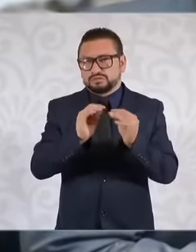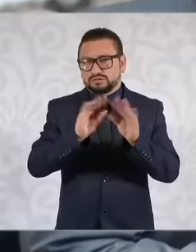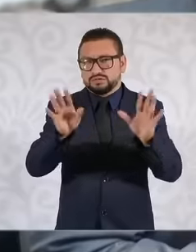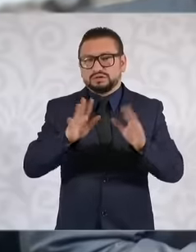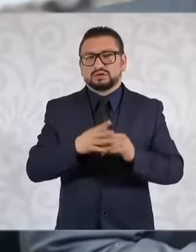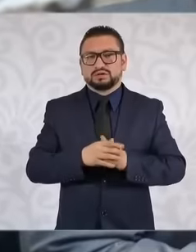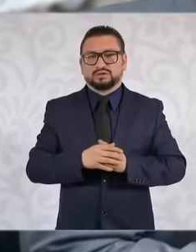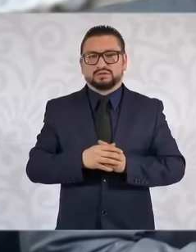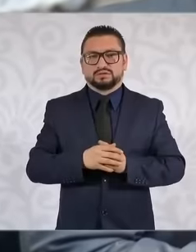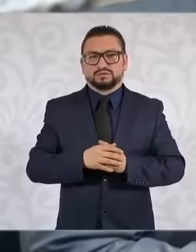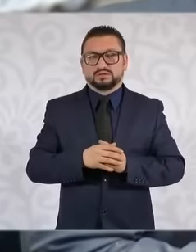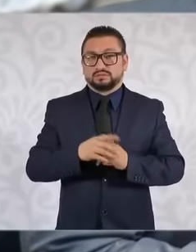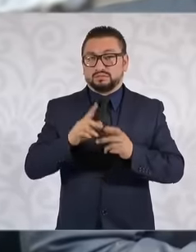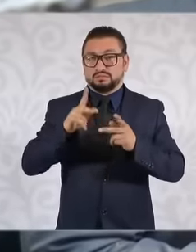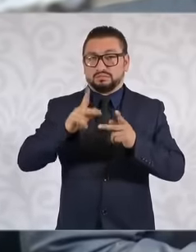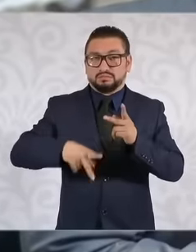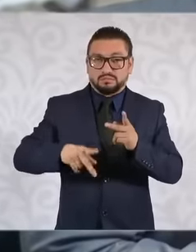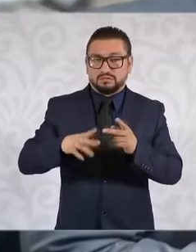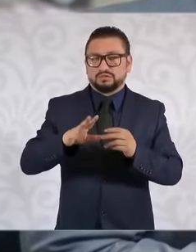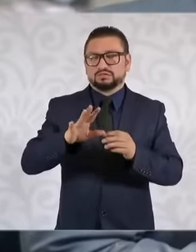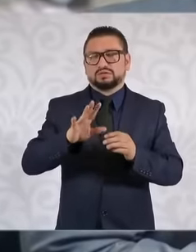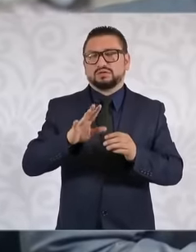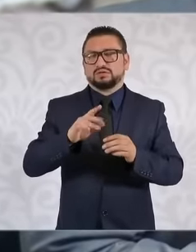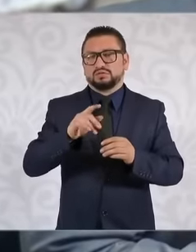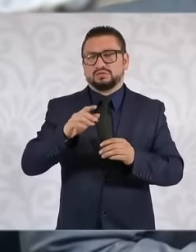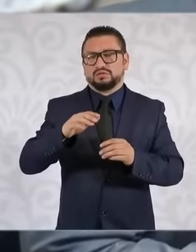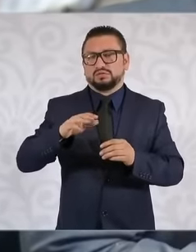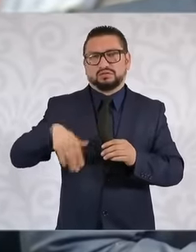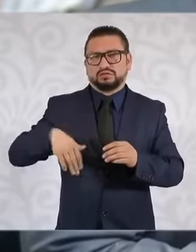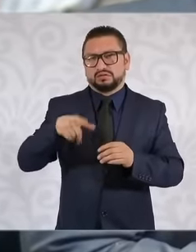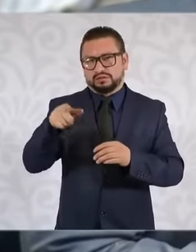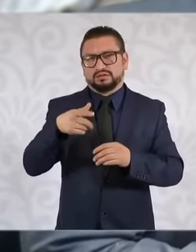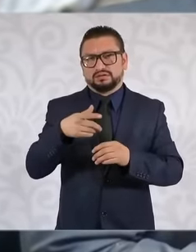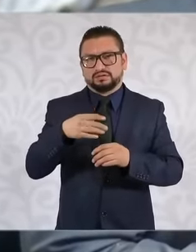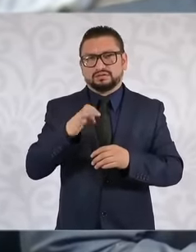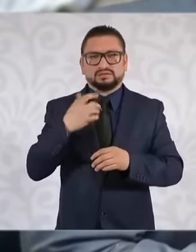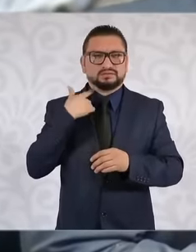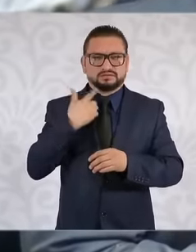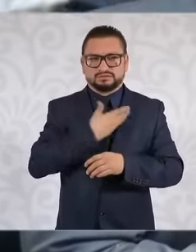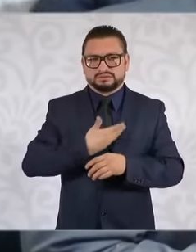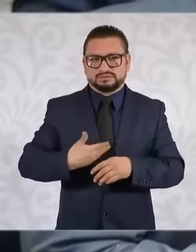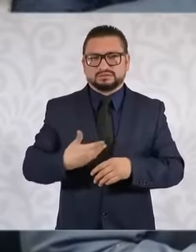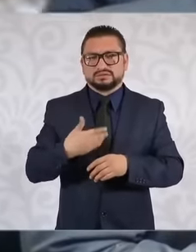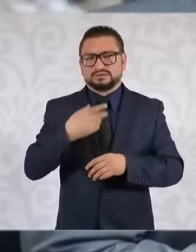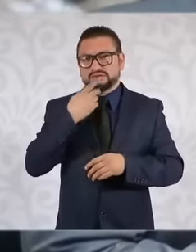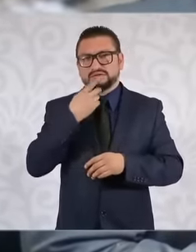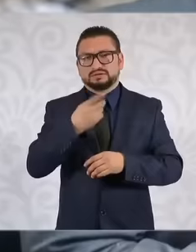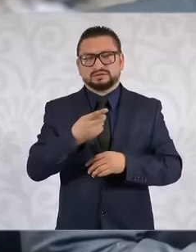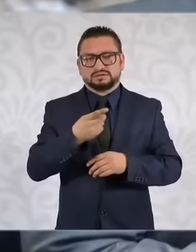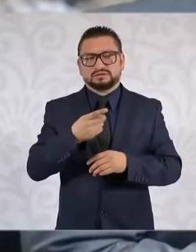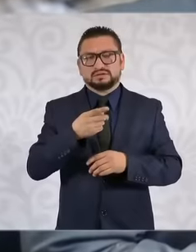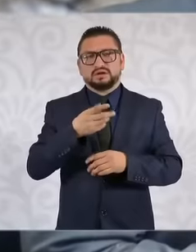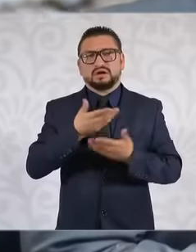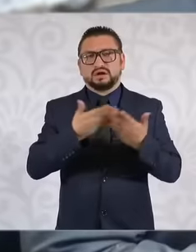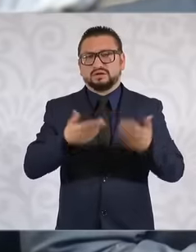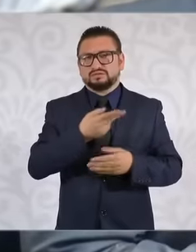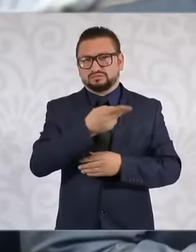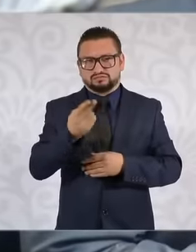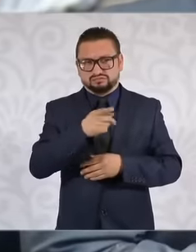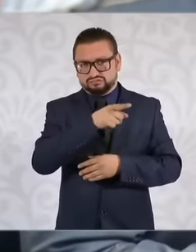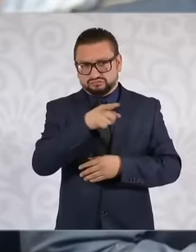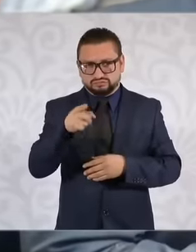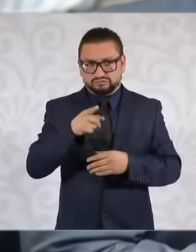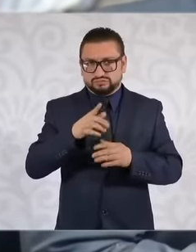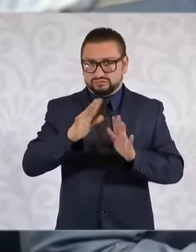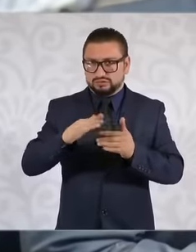esta pausa o esta medida, como la había bautizado el expresidente, Por parte, desde usted como presidenta,